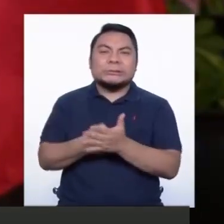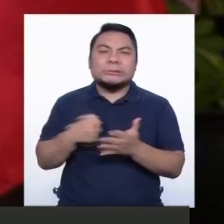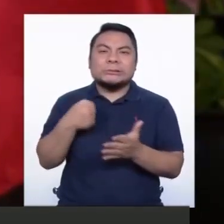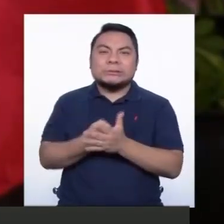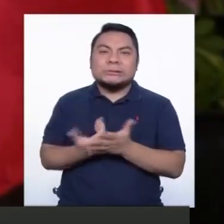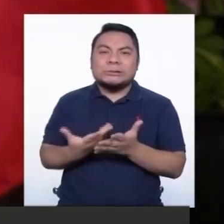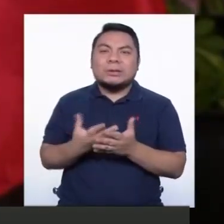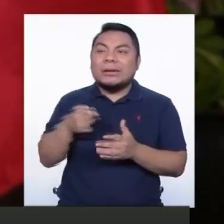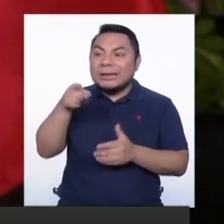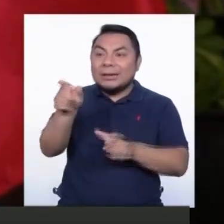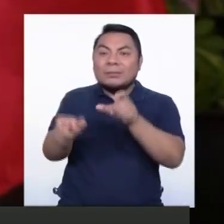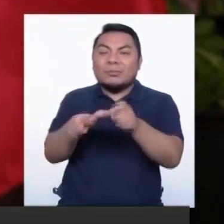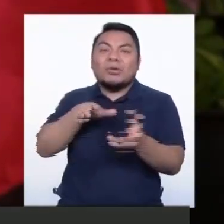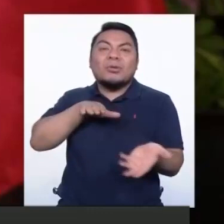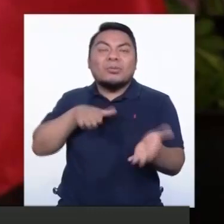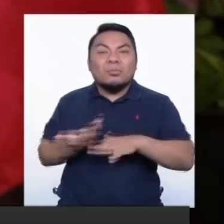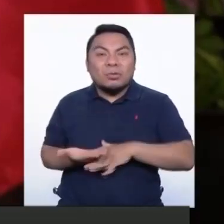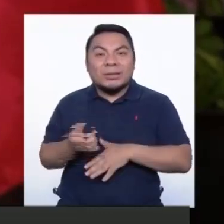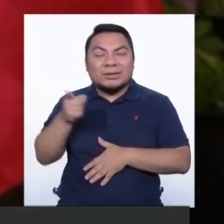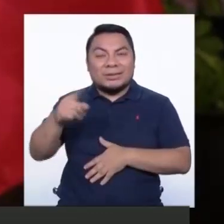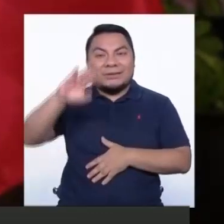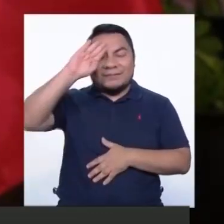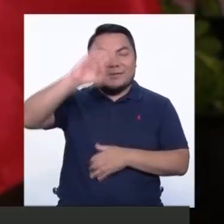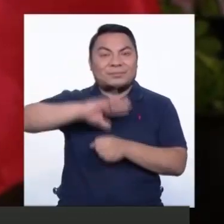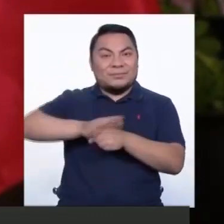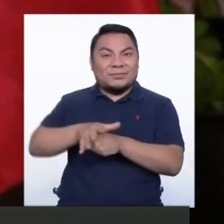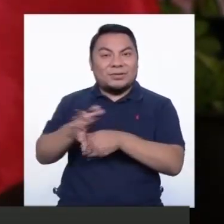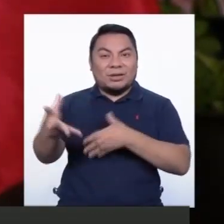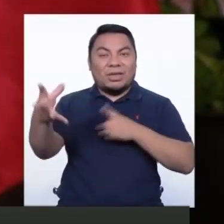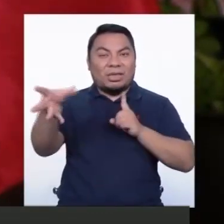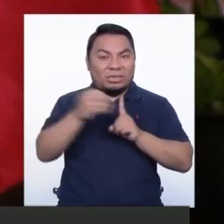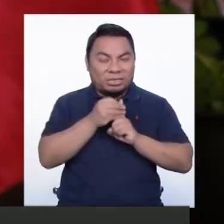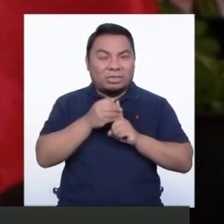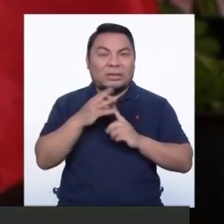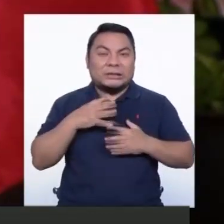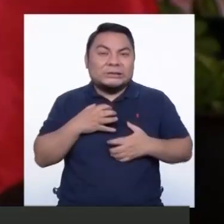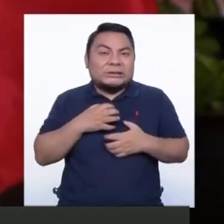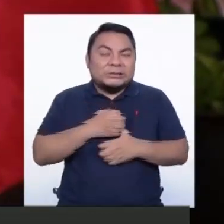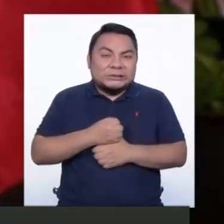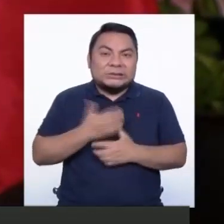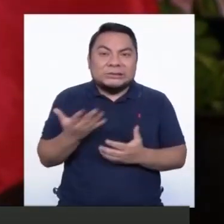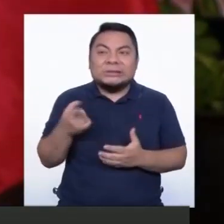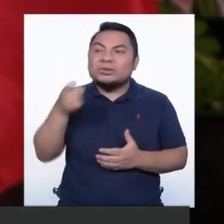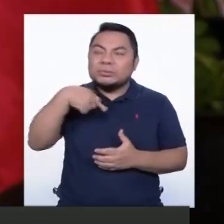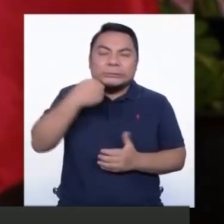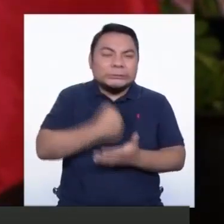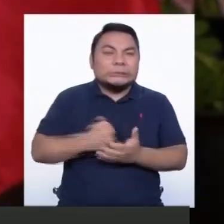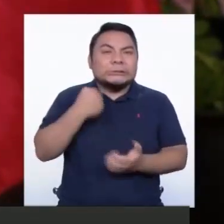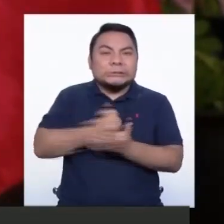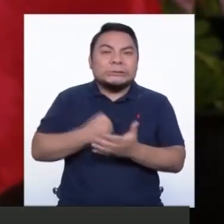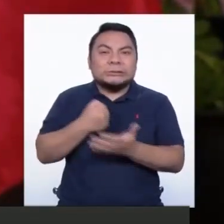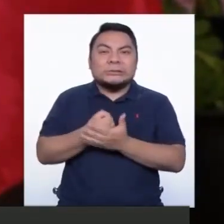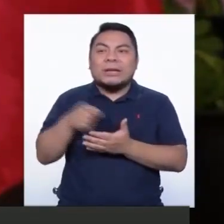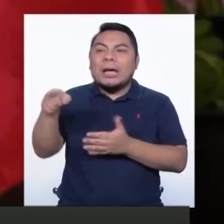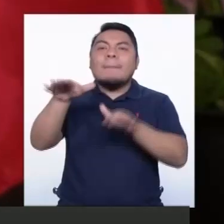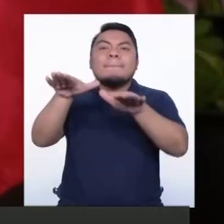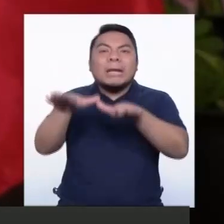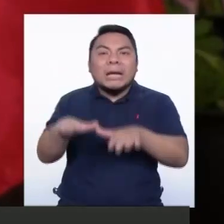es que las muertes que se originan por el contagio del COVID-19 sea lo menor